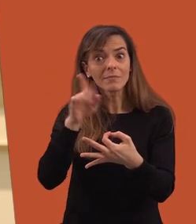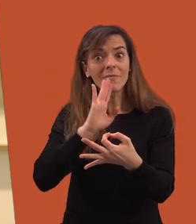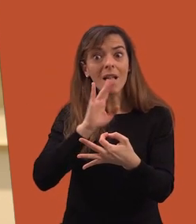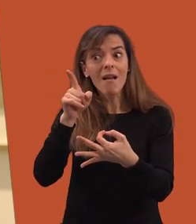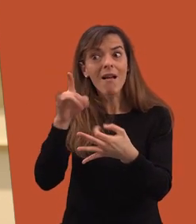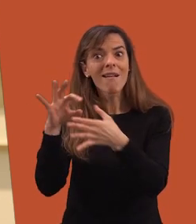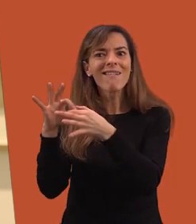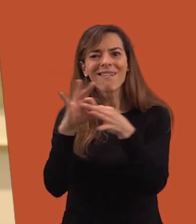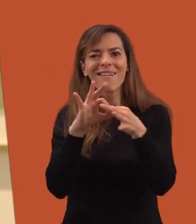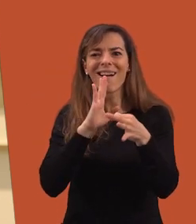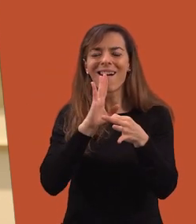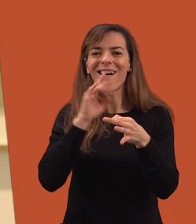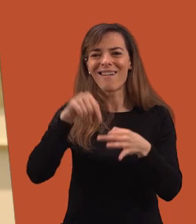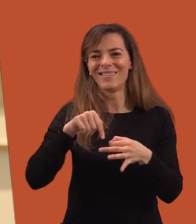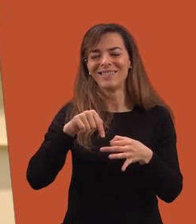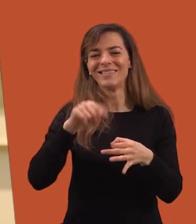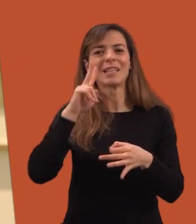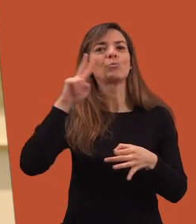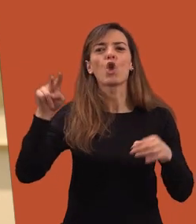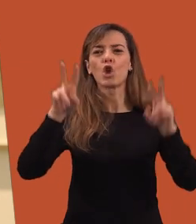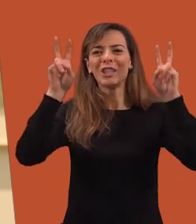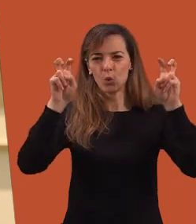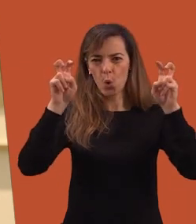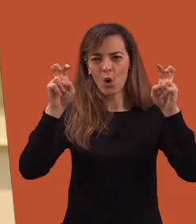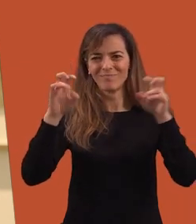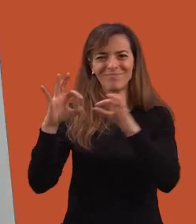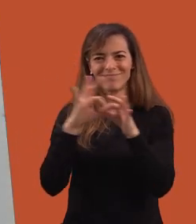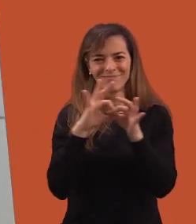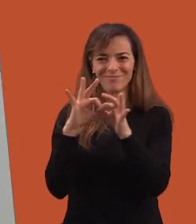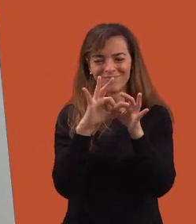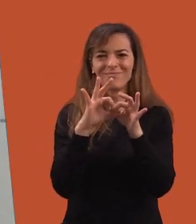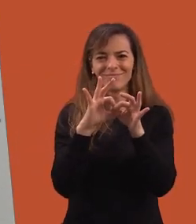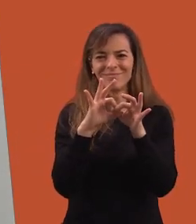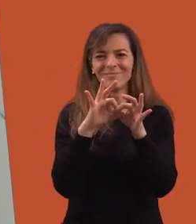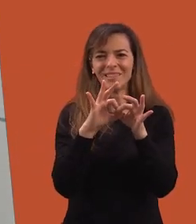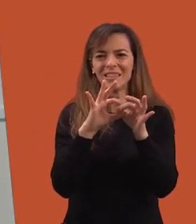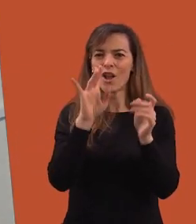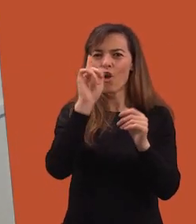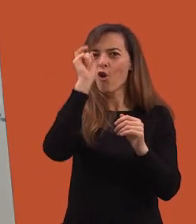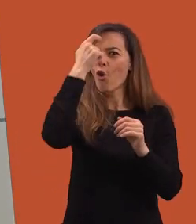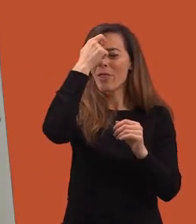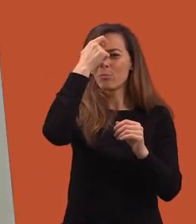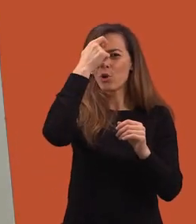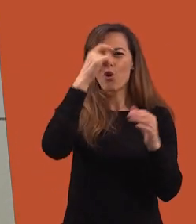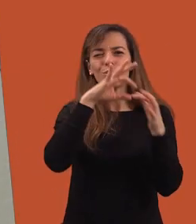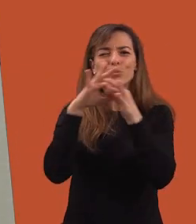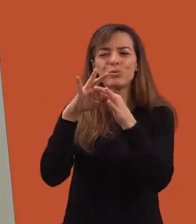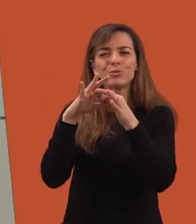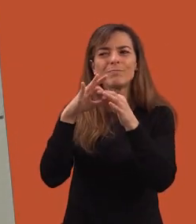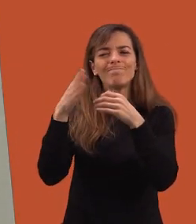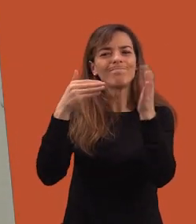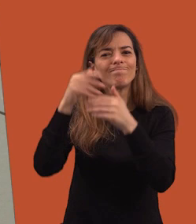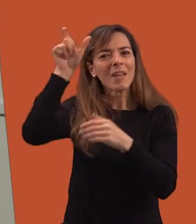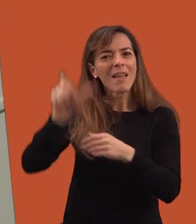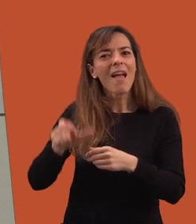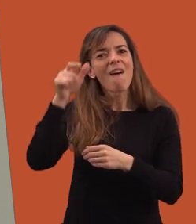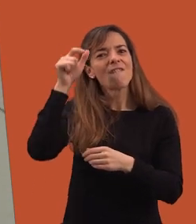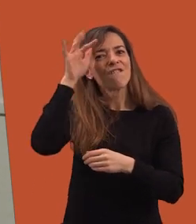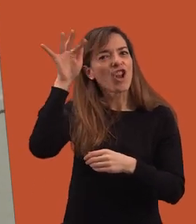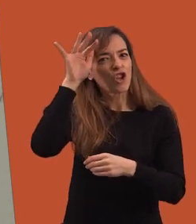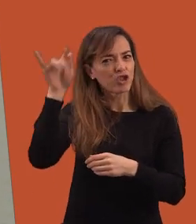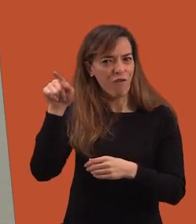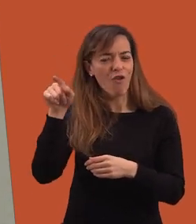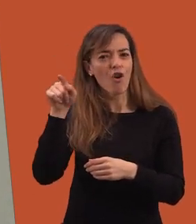que ver con el un poco con el título de la exposición habla de es un concepto de un filósofo